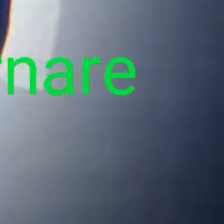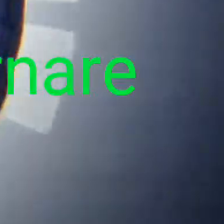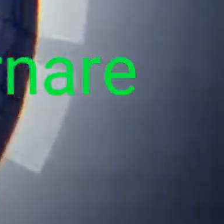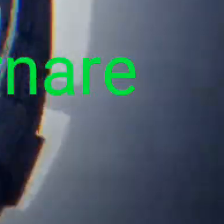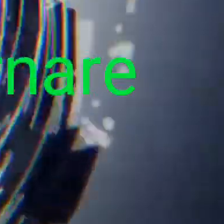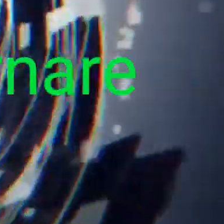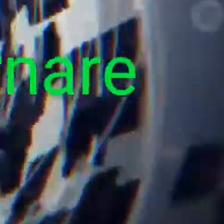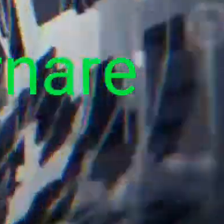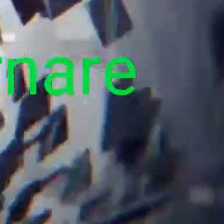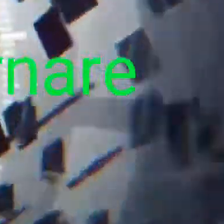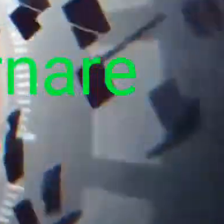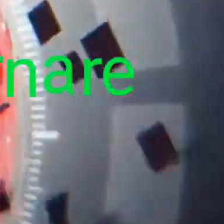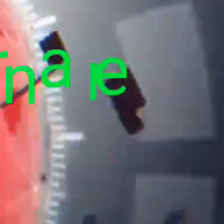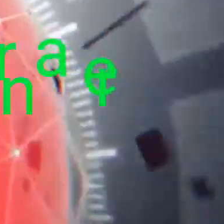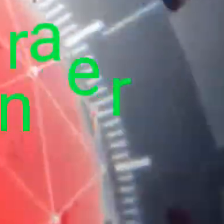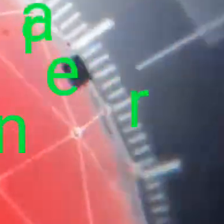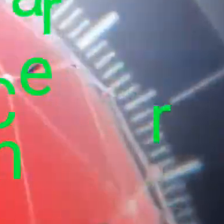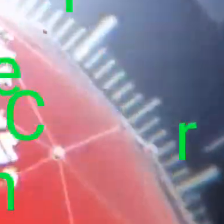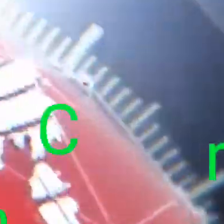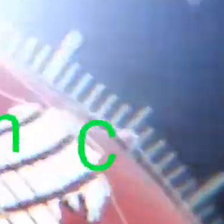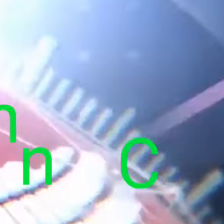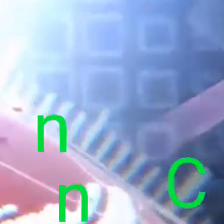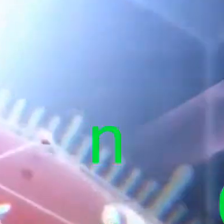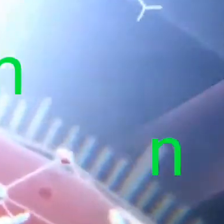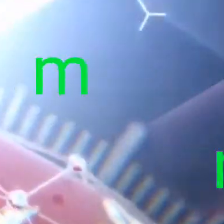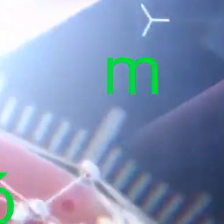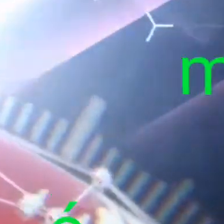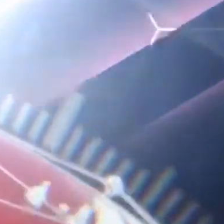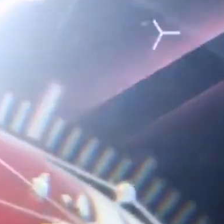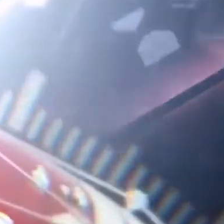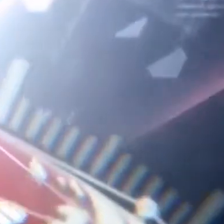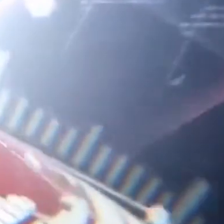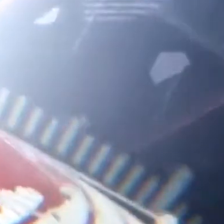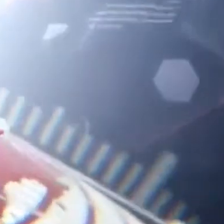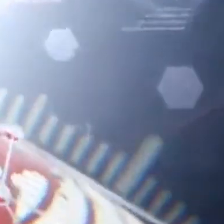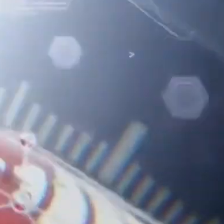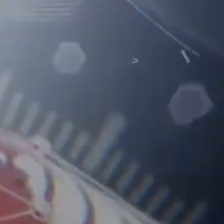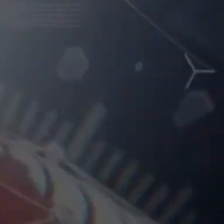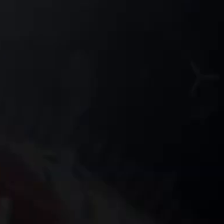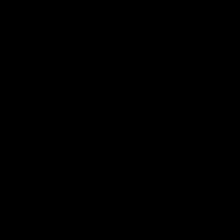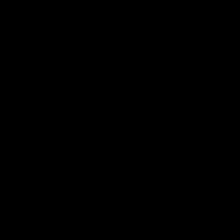aquí en Danta Visión Noticias. ¡Felicidades! Permiso.